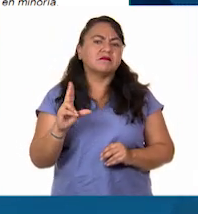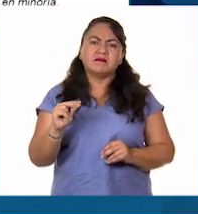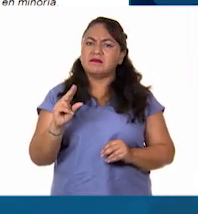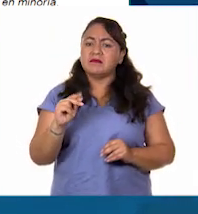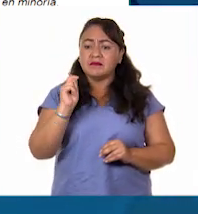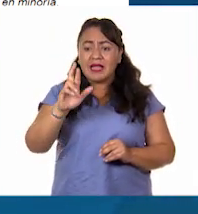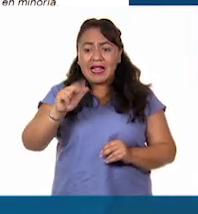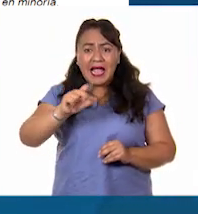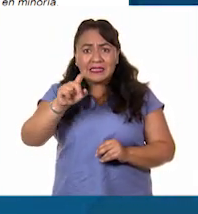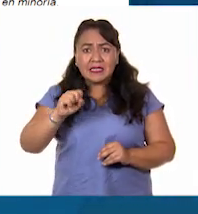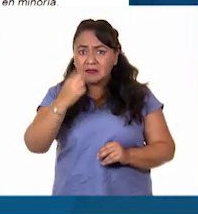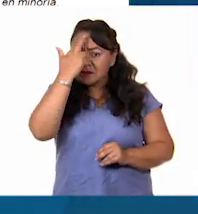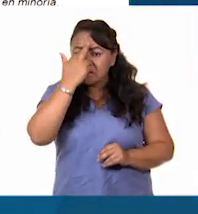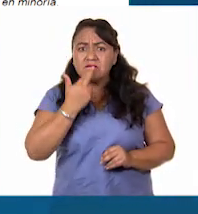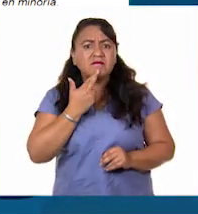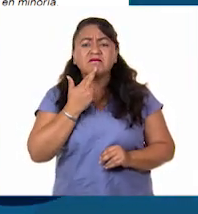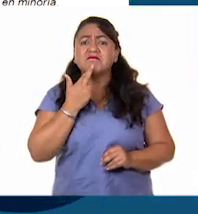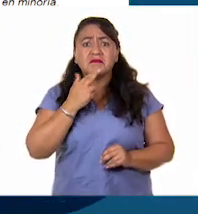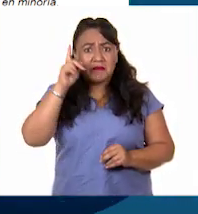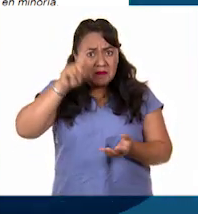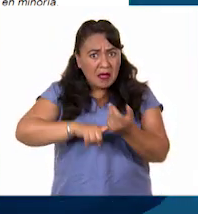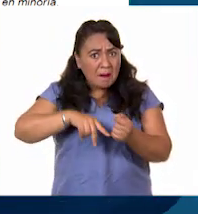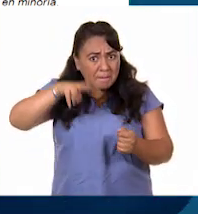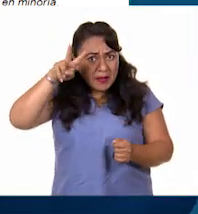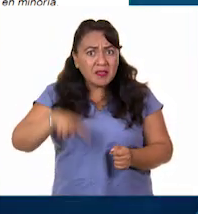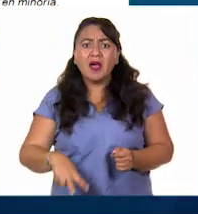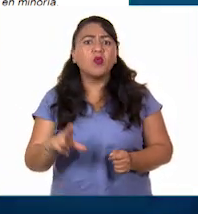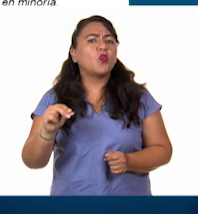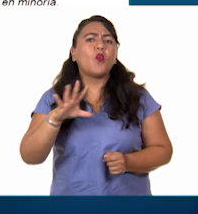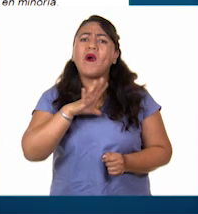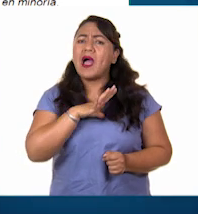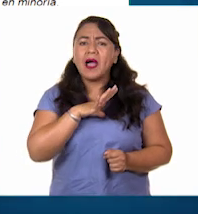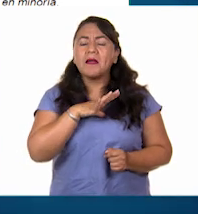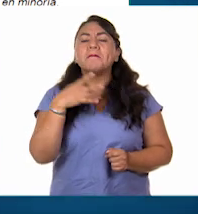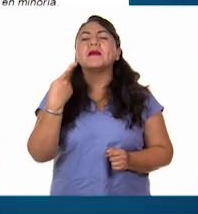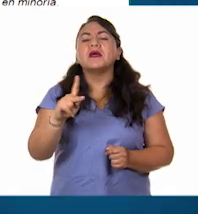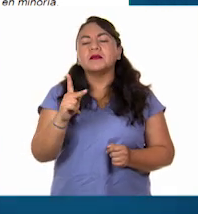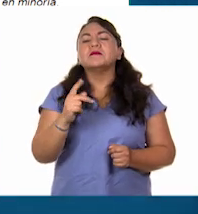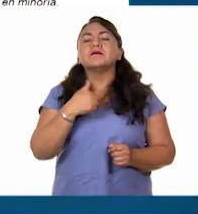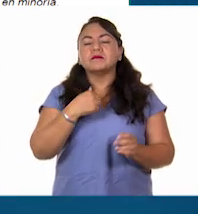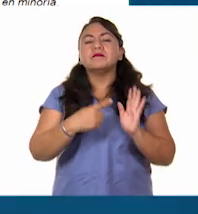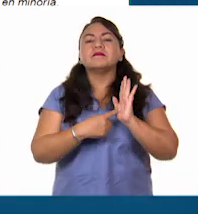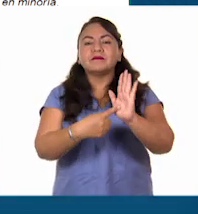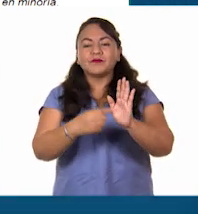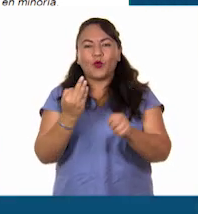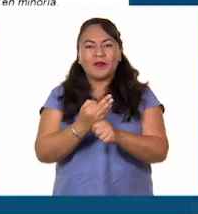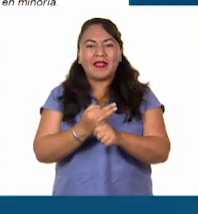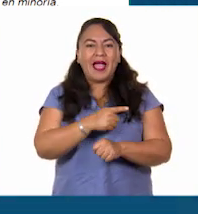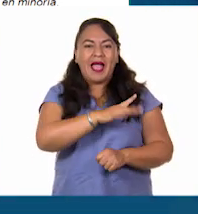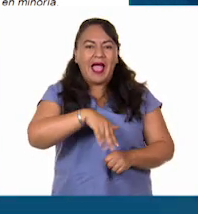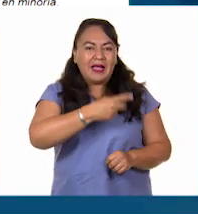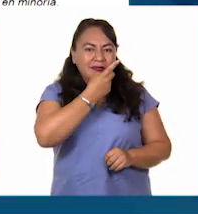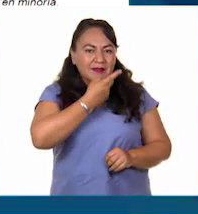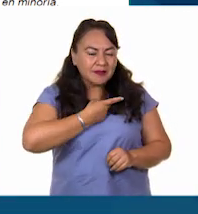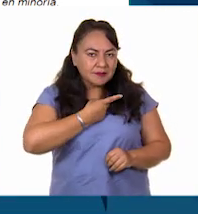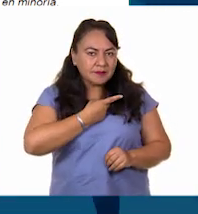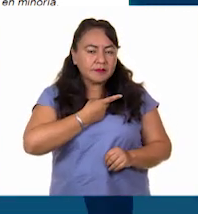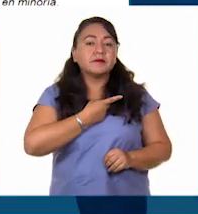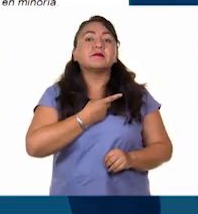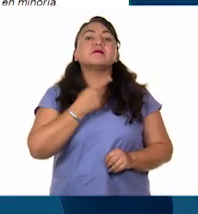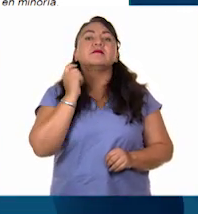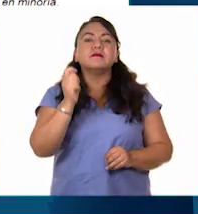las razas biológicamente no existen. Exacto. Pero lo que quería resaltar es lo que acabas de mencionar precisamente,